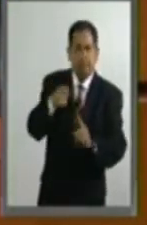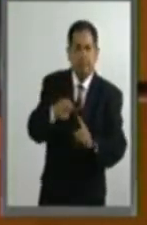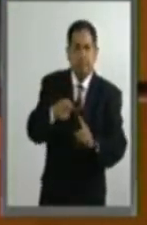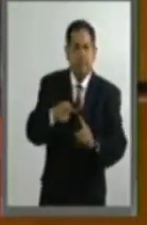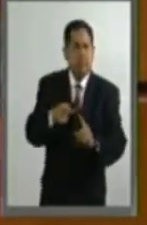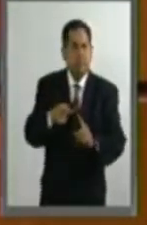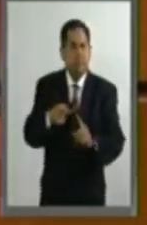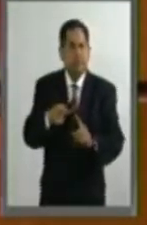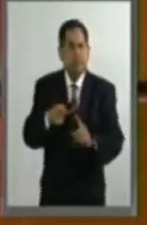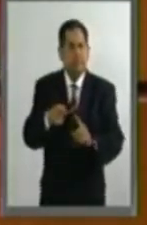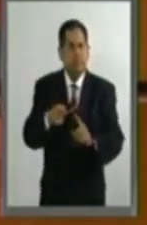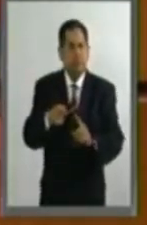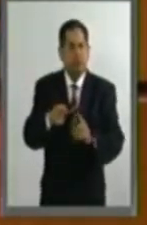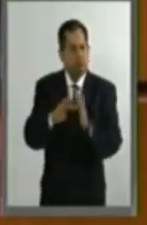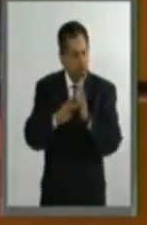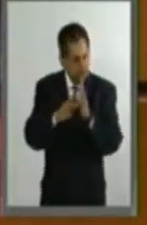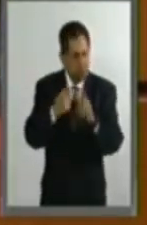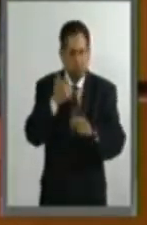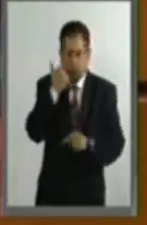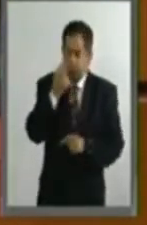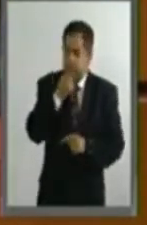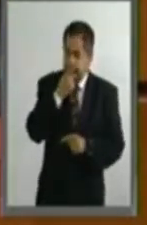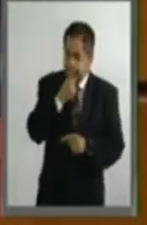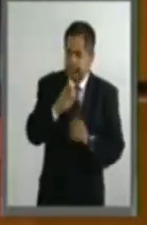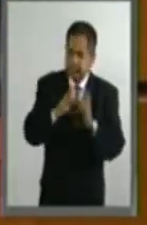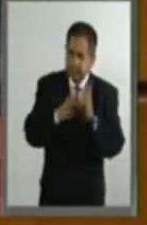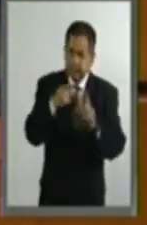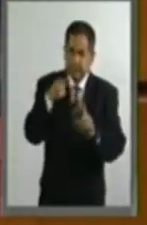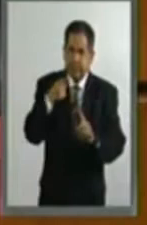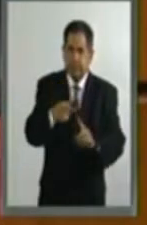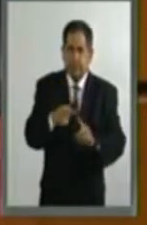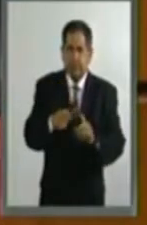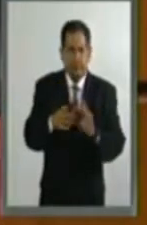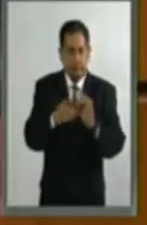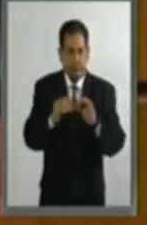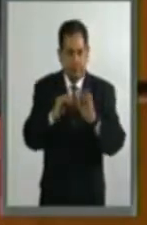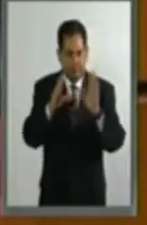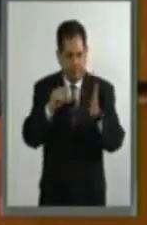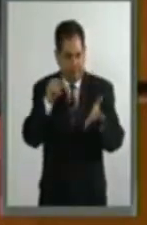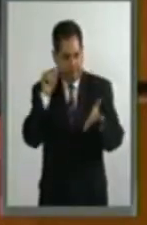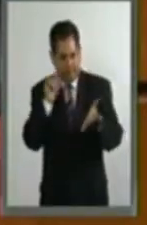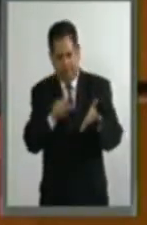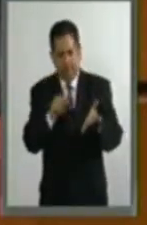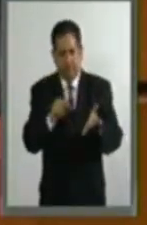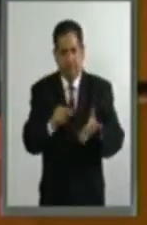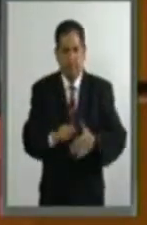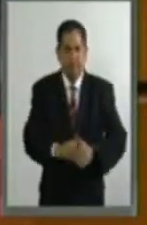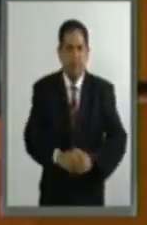toda intención, y quedaría de la siguiente manera.